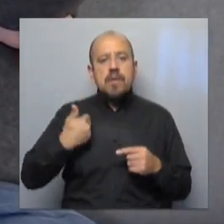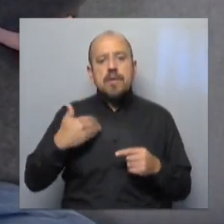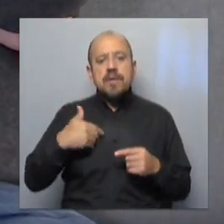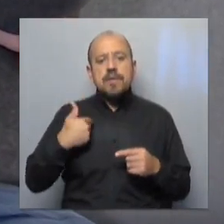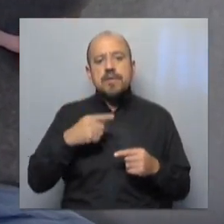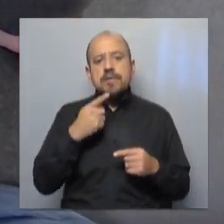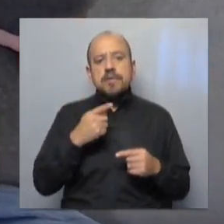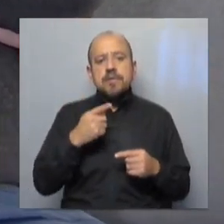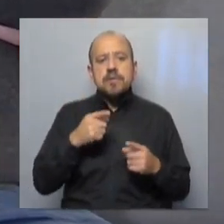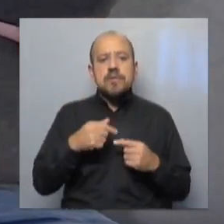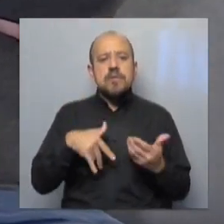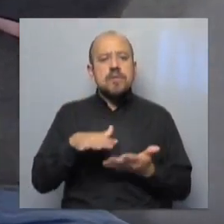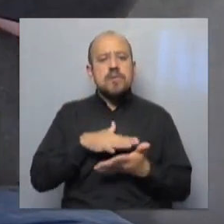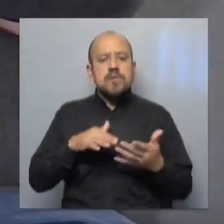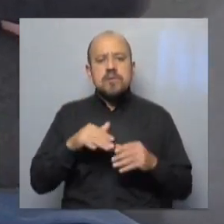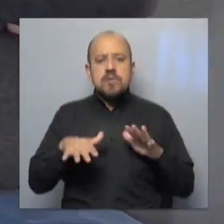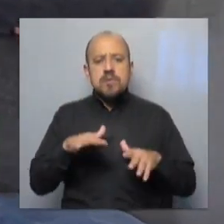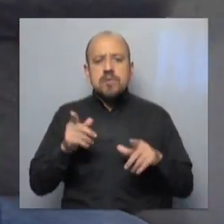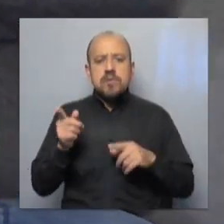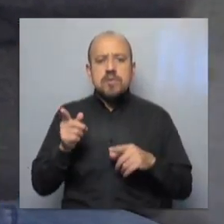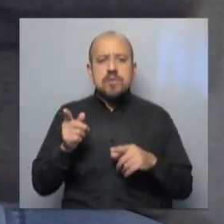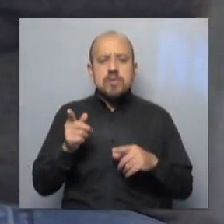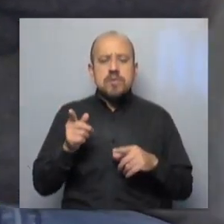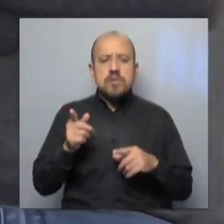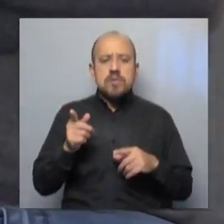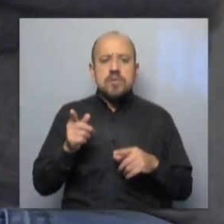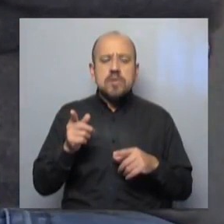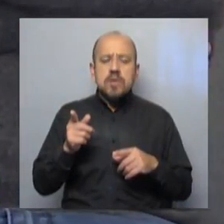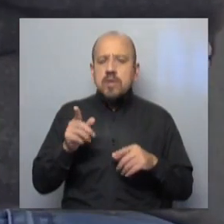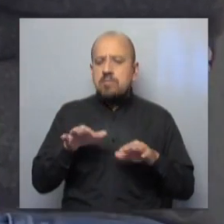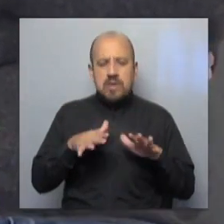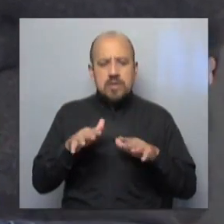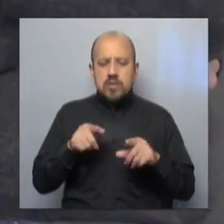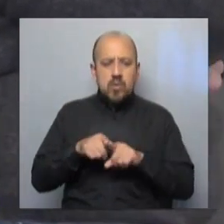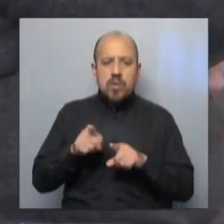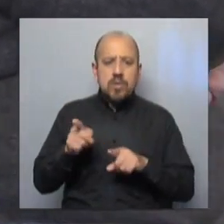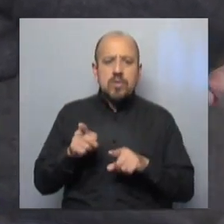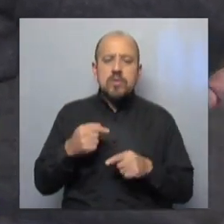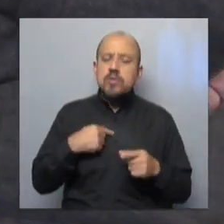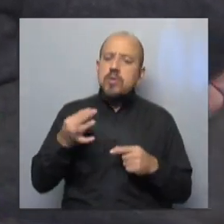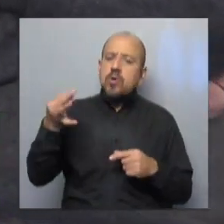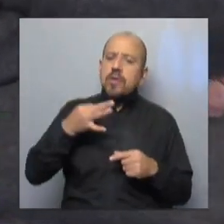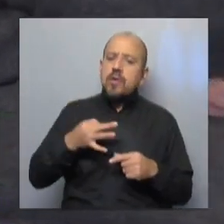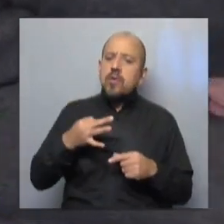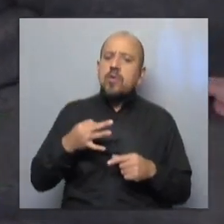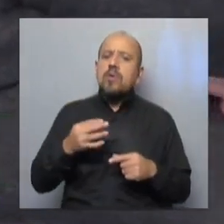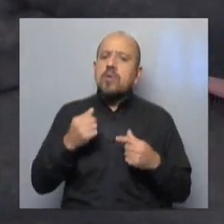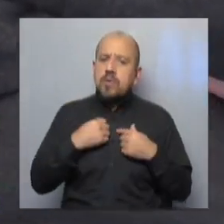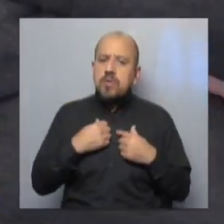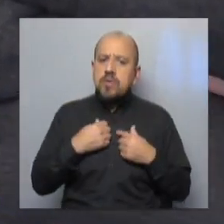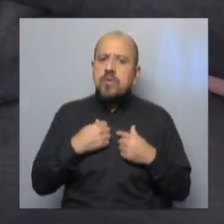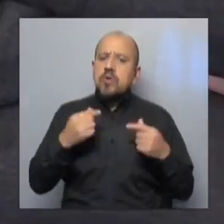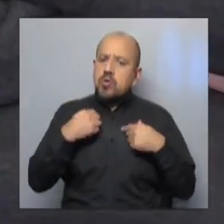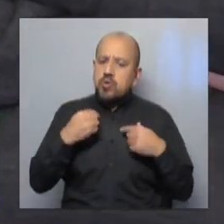una situación como la de la madre de la víctima lo que nos dijo que nos carguemos el